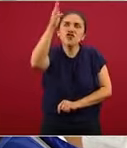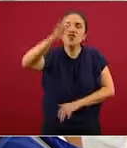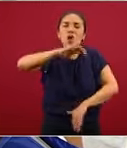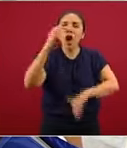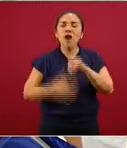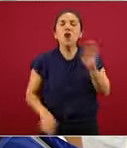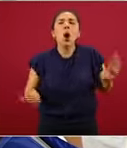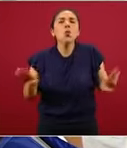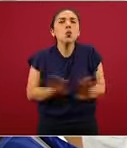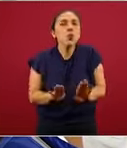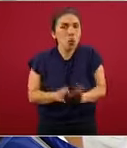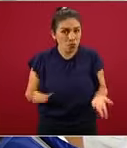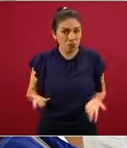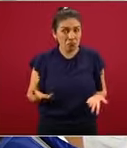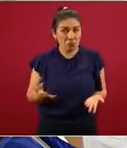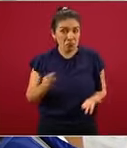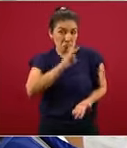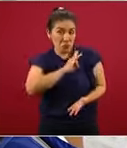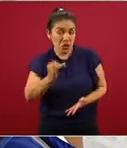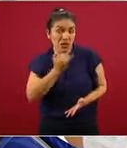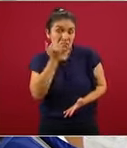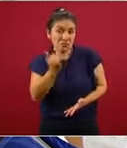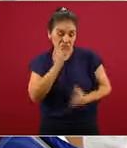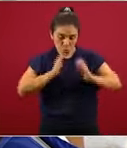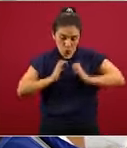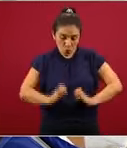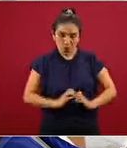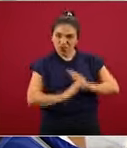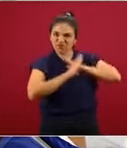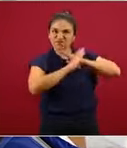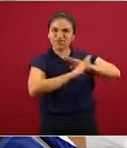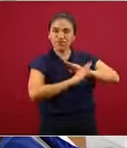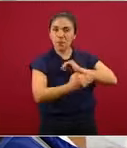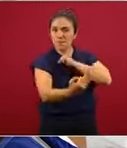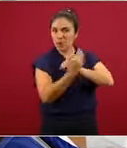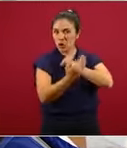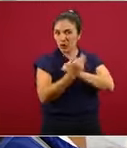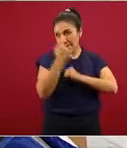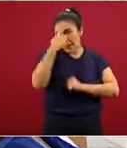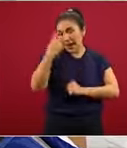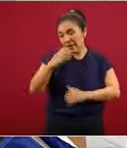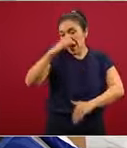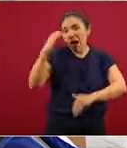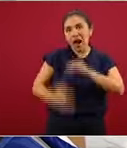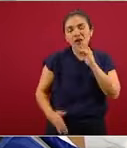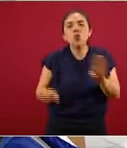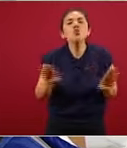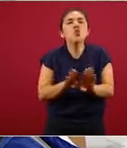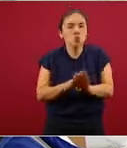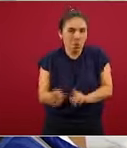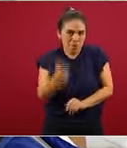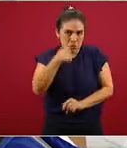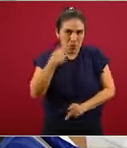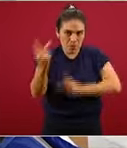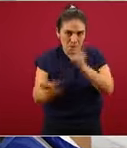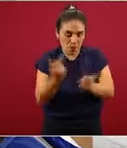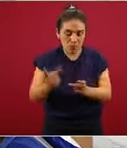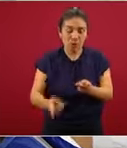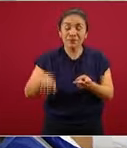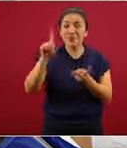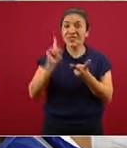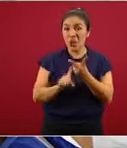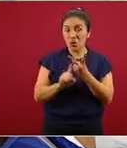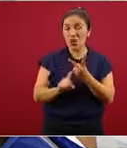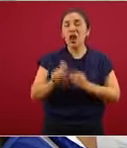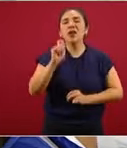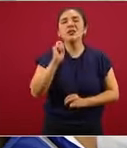es esta inmunidad, ¿hasta dónde tendría que llegar para que la pandemia terminara? Esa sería una primera pregunta. La